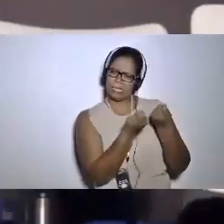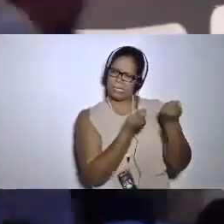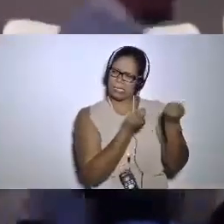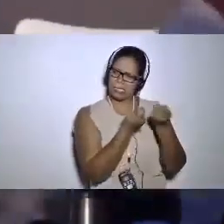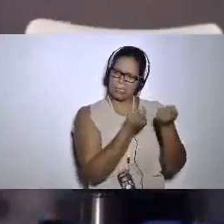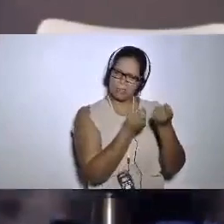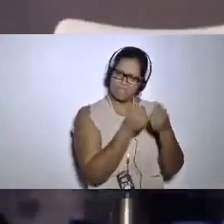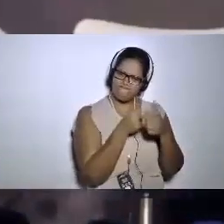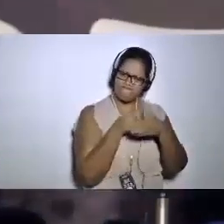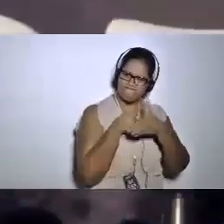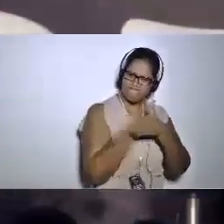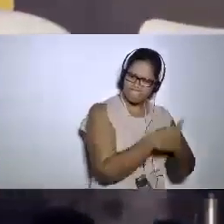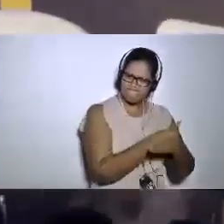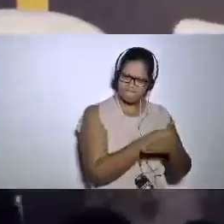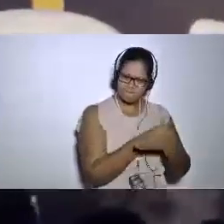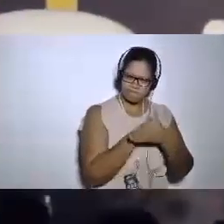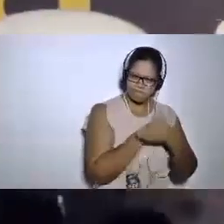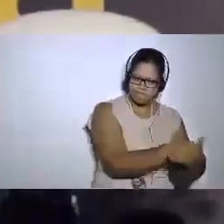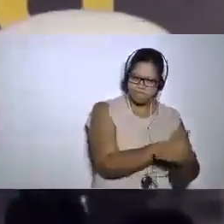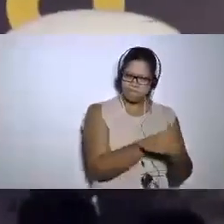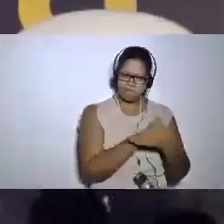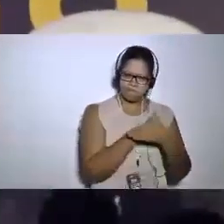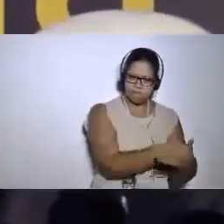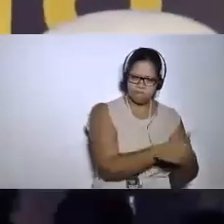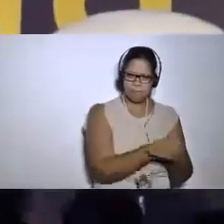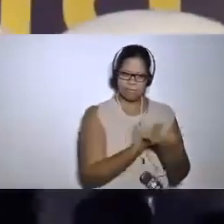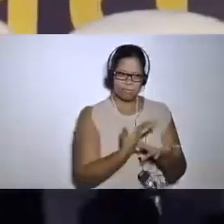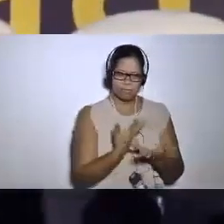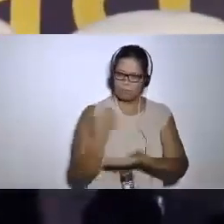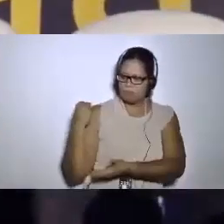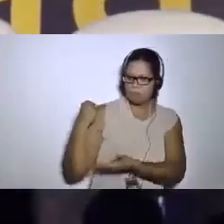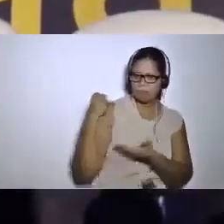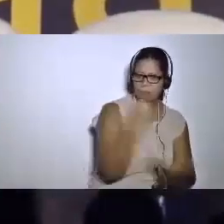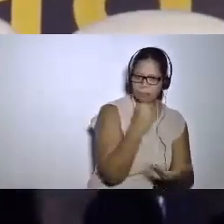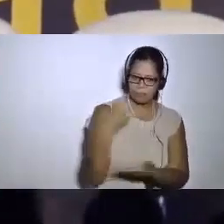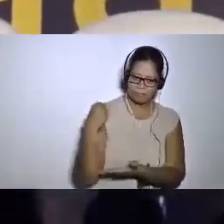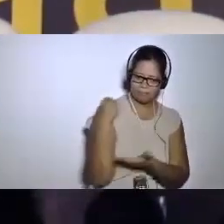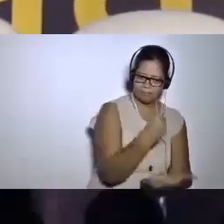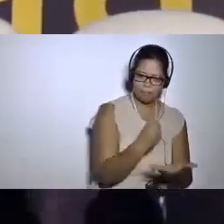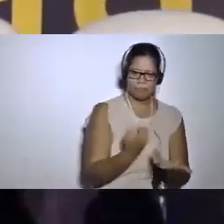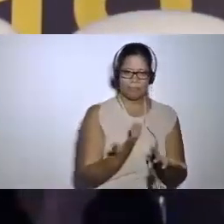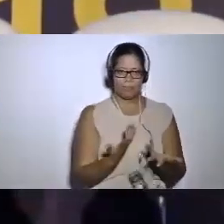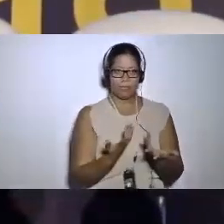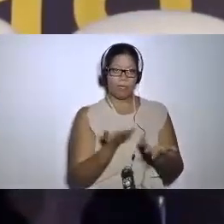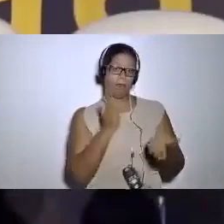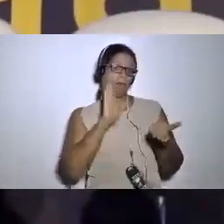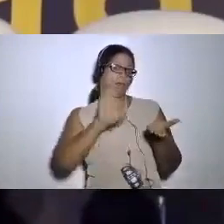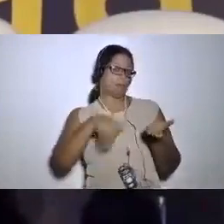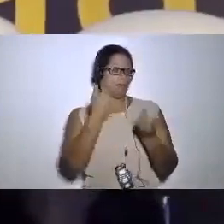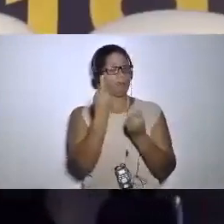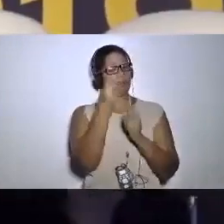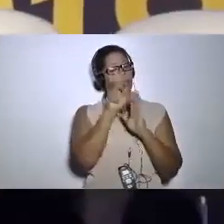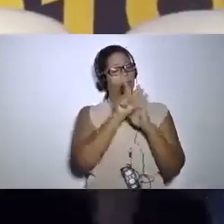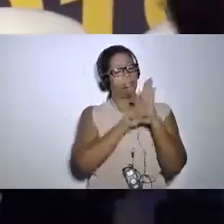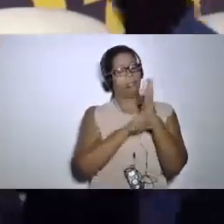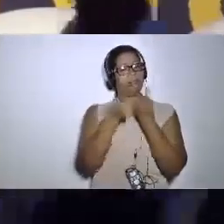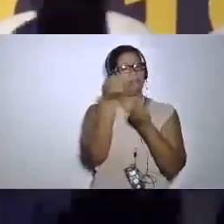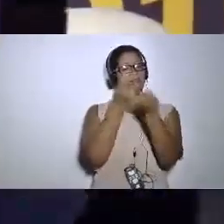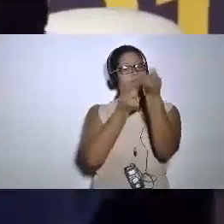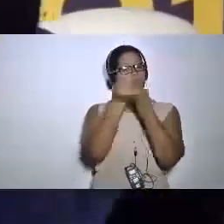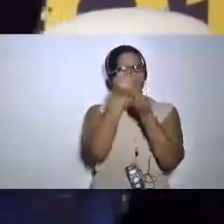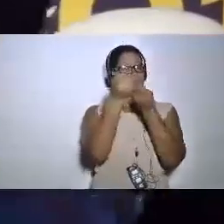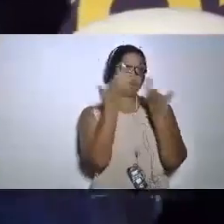escuché el día uno, el papel del regulador es forzar y presionar al inversor y crear la